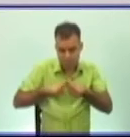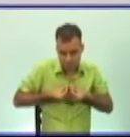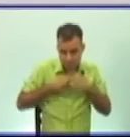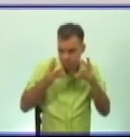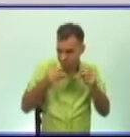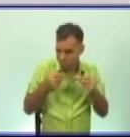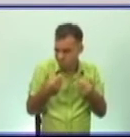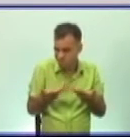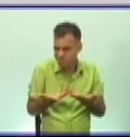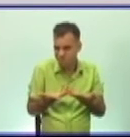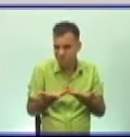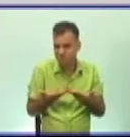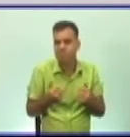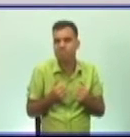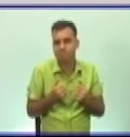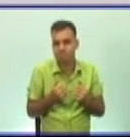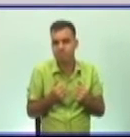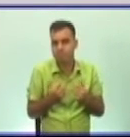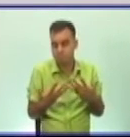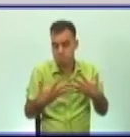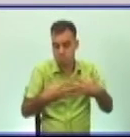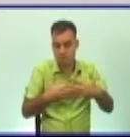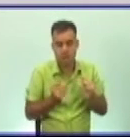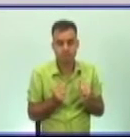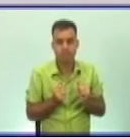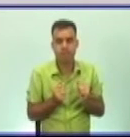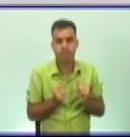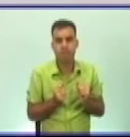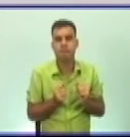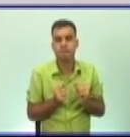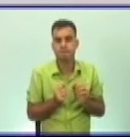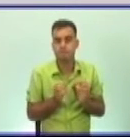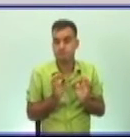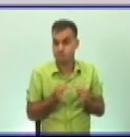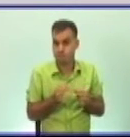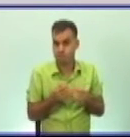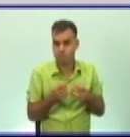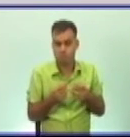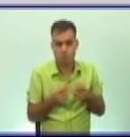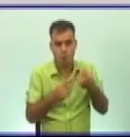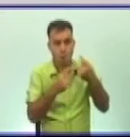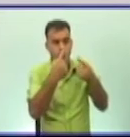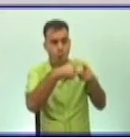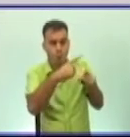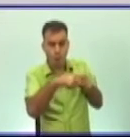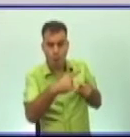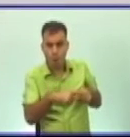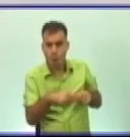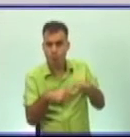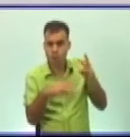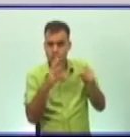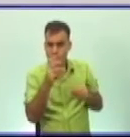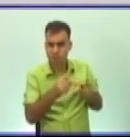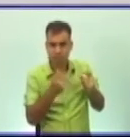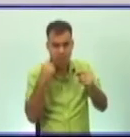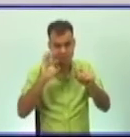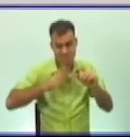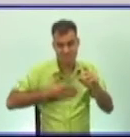los que se corresponde con los dominios que aparecen con el resto de los valores del